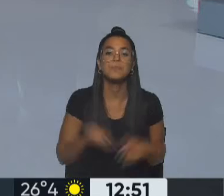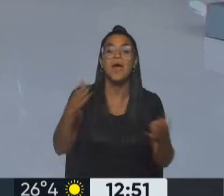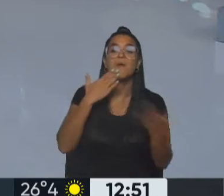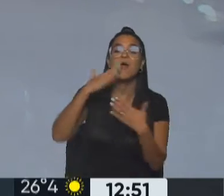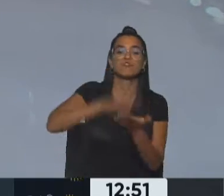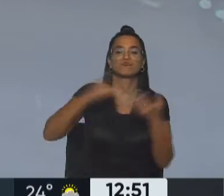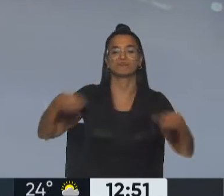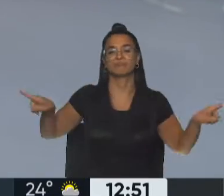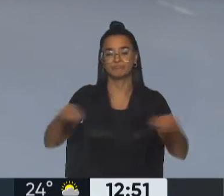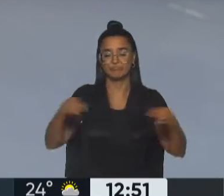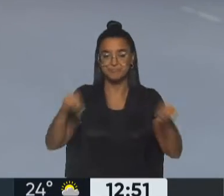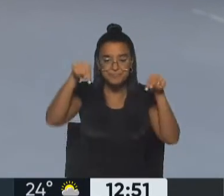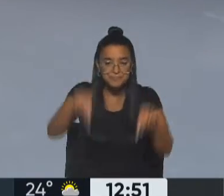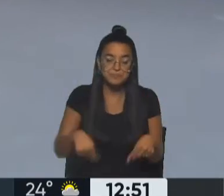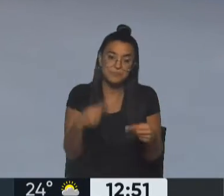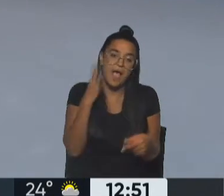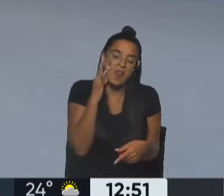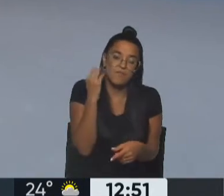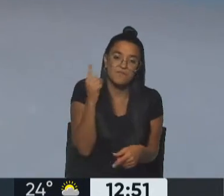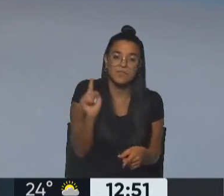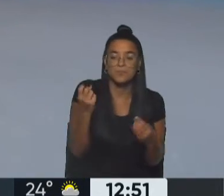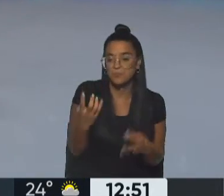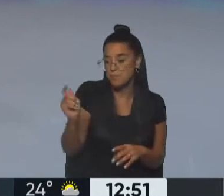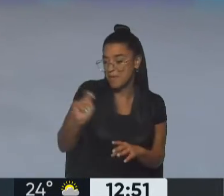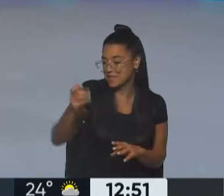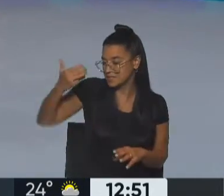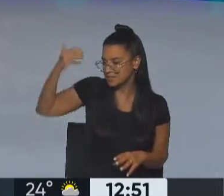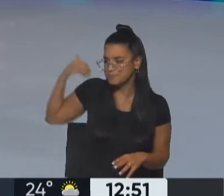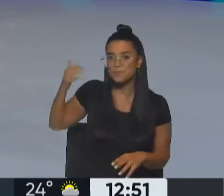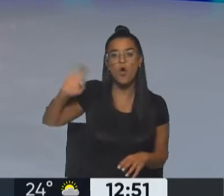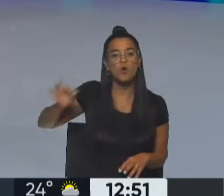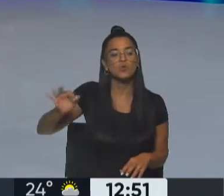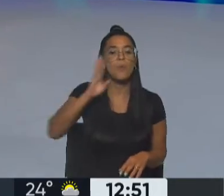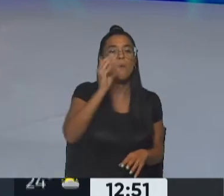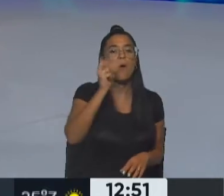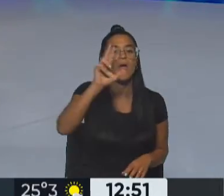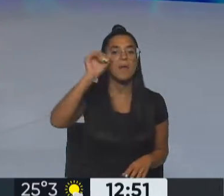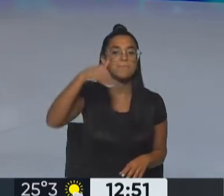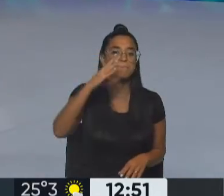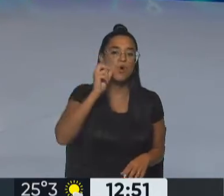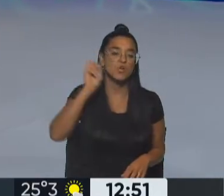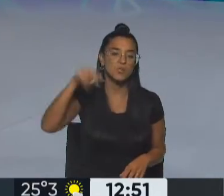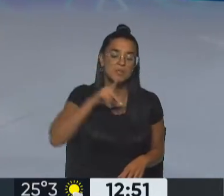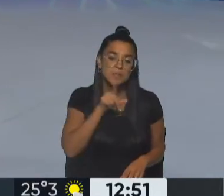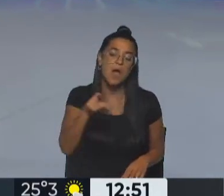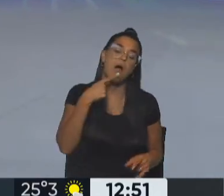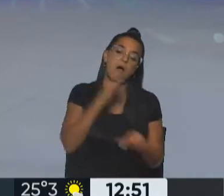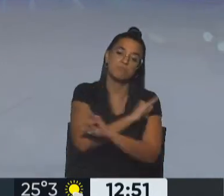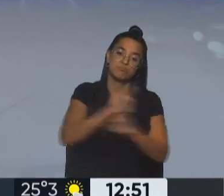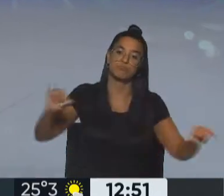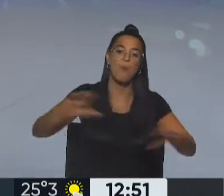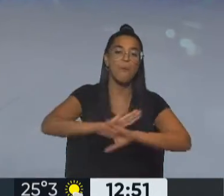Hablando de sinfónicos, bueno, este es un acontecimiento porque pocos meses atrás, en octubre, Daniel Barenboim anunció que dejaba